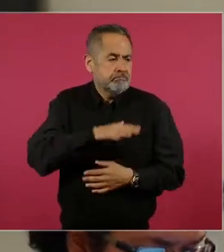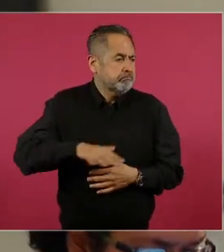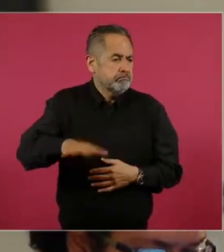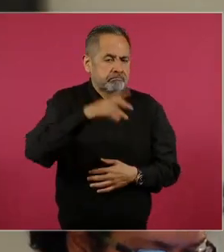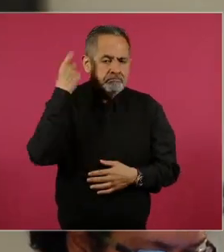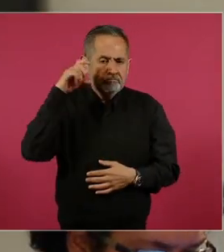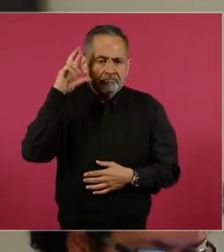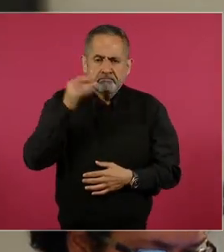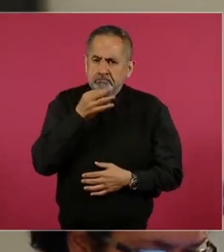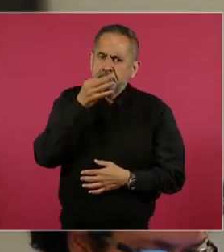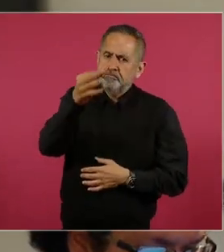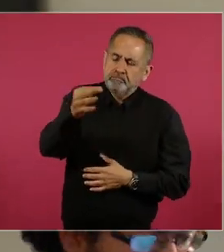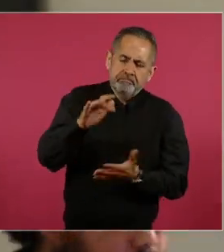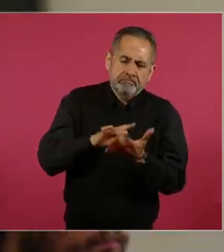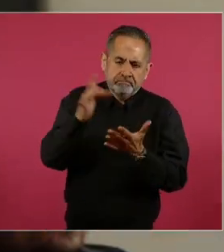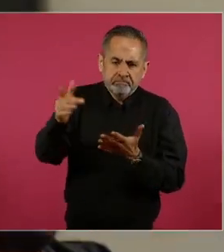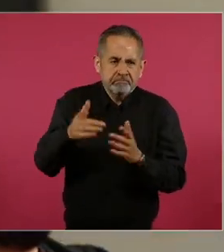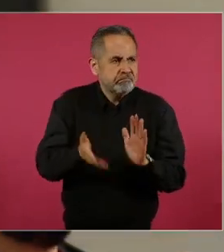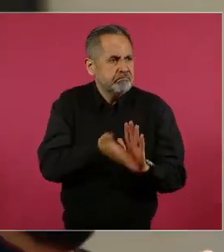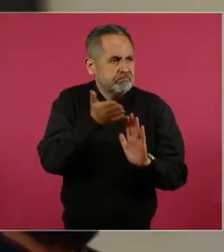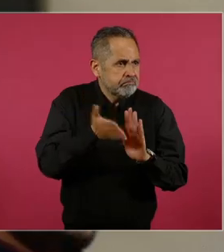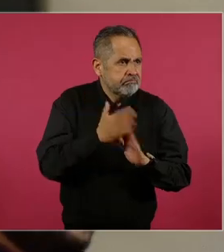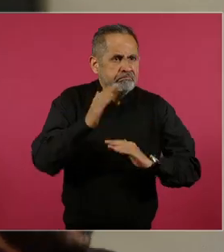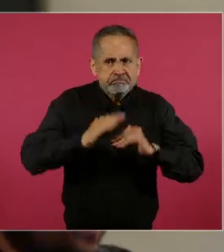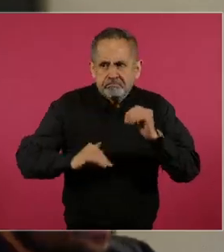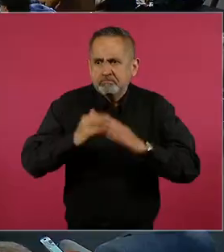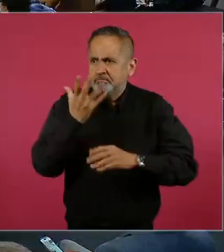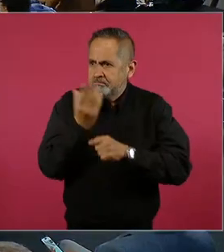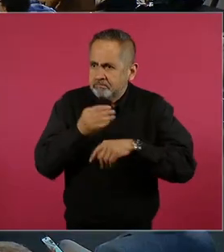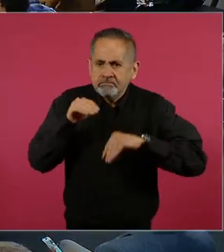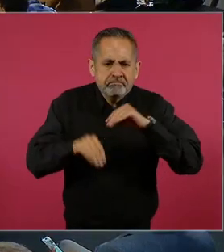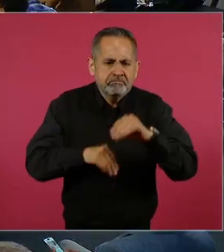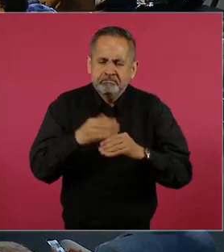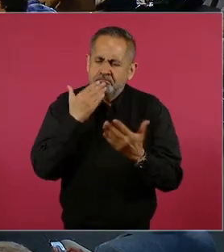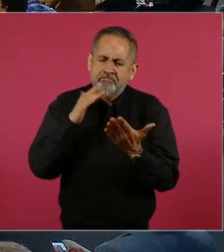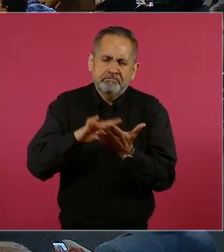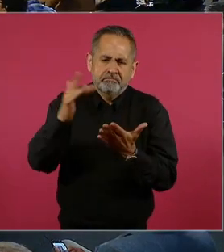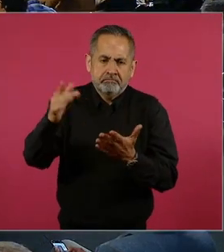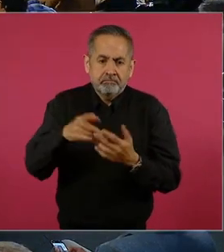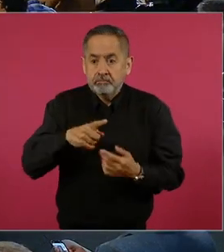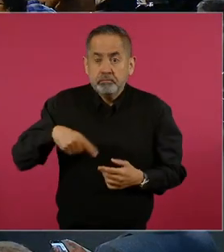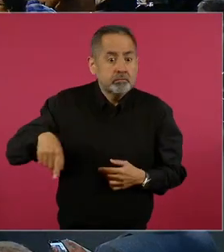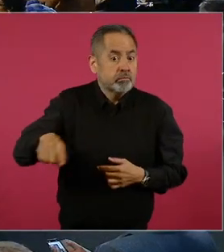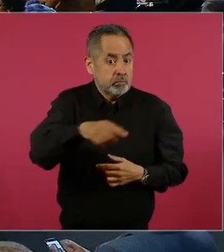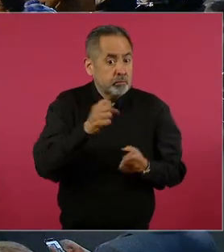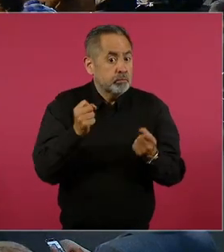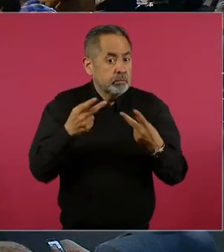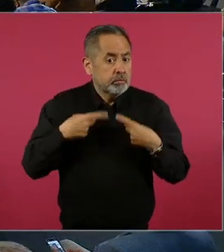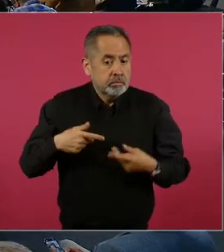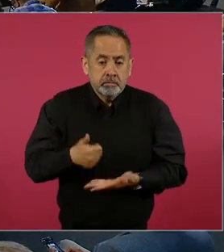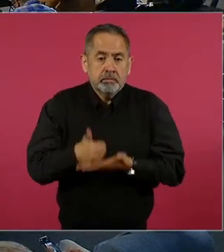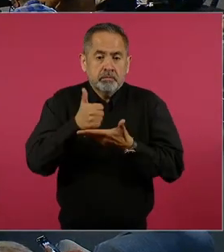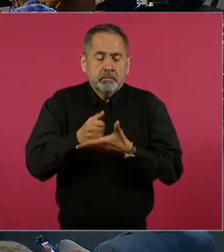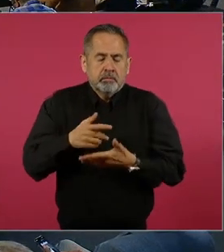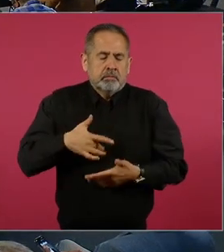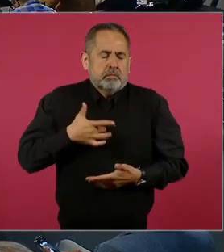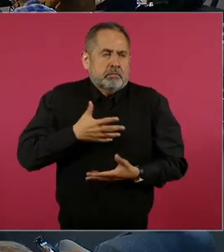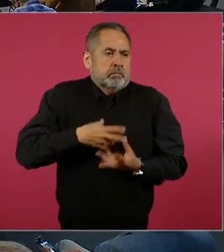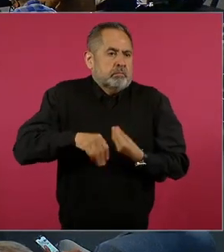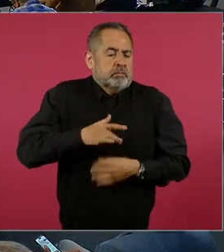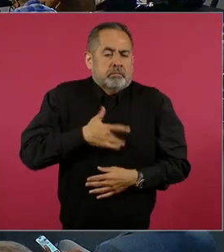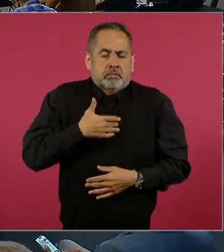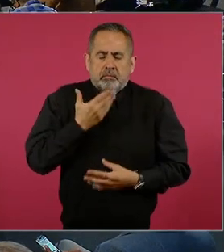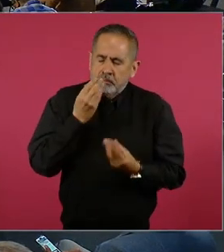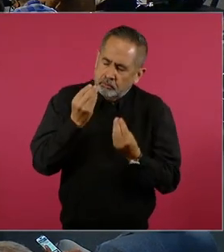Roo todas estas obras que se hicieron en nuestro estado y que ayudaron a muchísimos quintanarroenses, señor presidente,